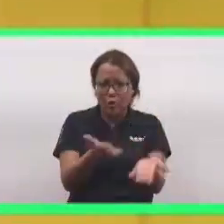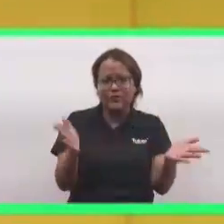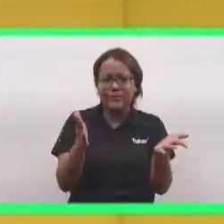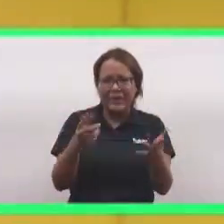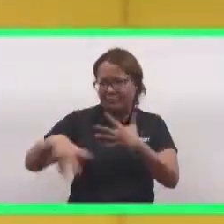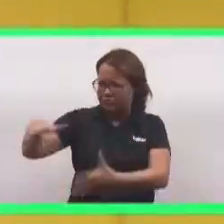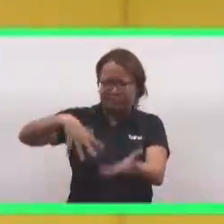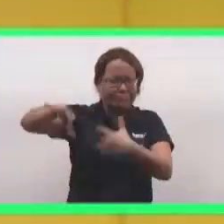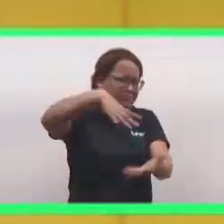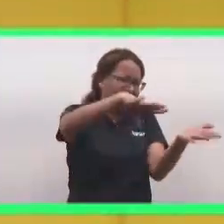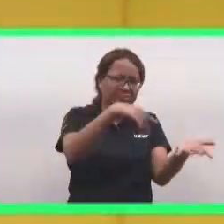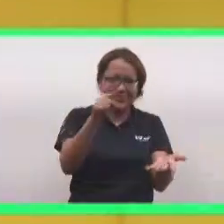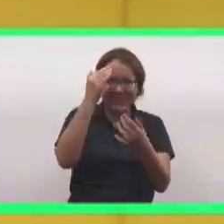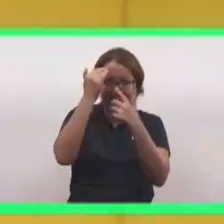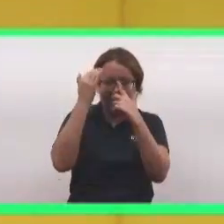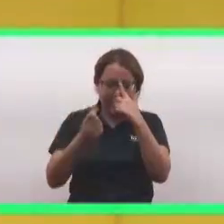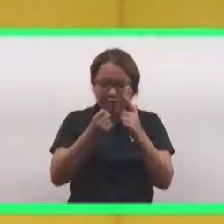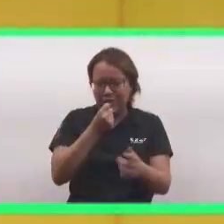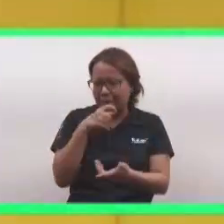un relajo.